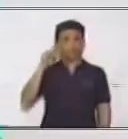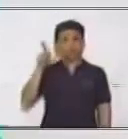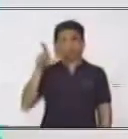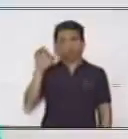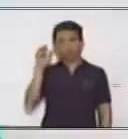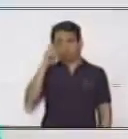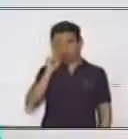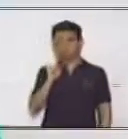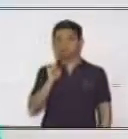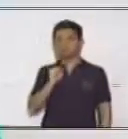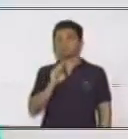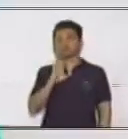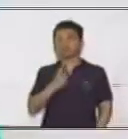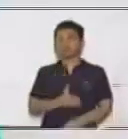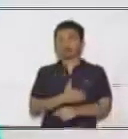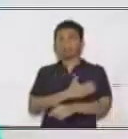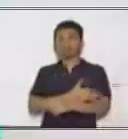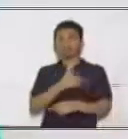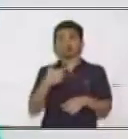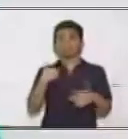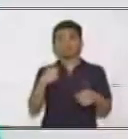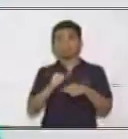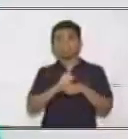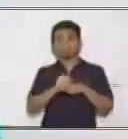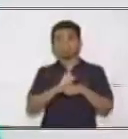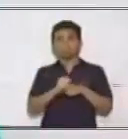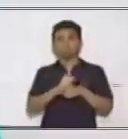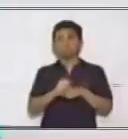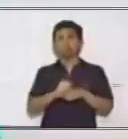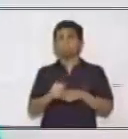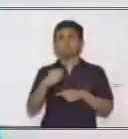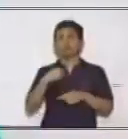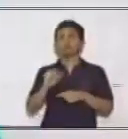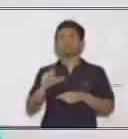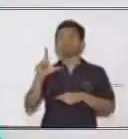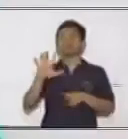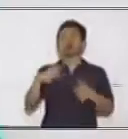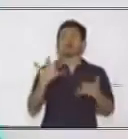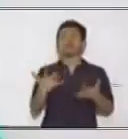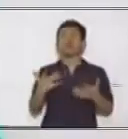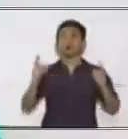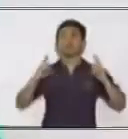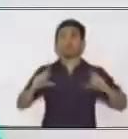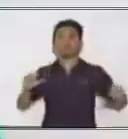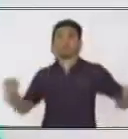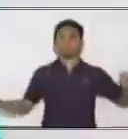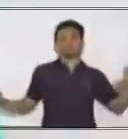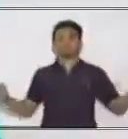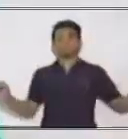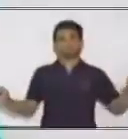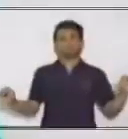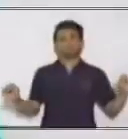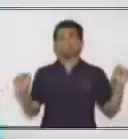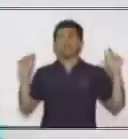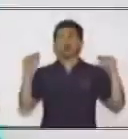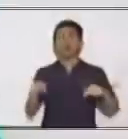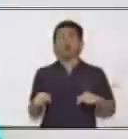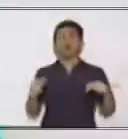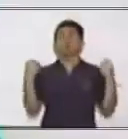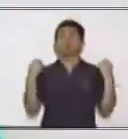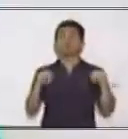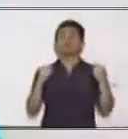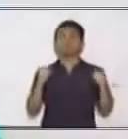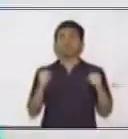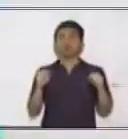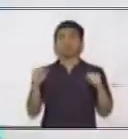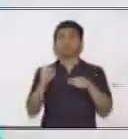vamos a hacer ejercicio. Pero estamos acostumbrados a hacer ejercicios con el cuerpo. Hoy vamos a hacer ejercicios con la mente.